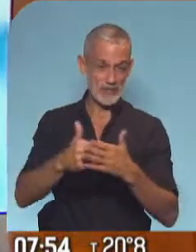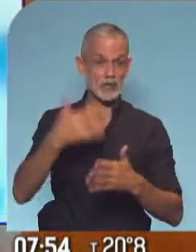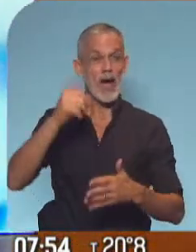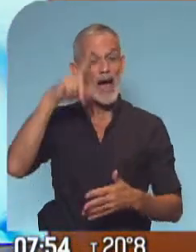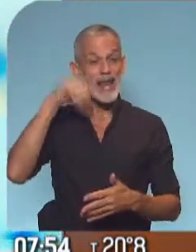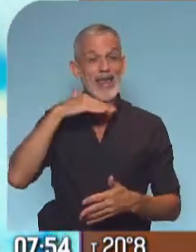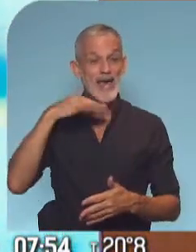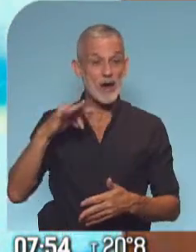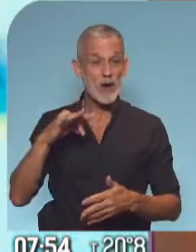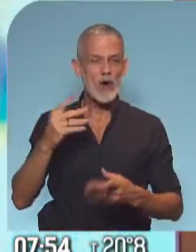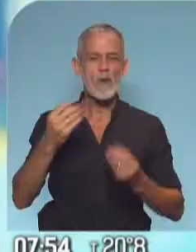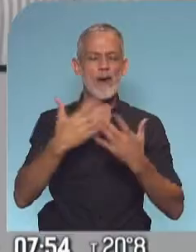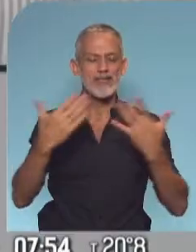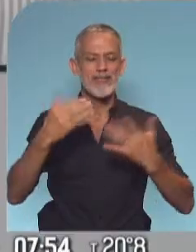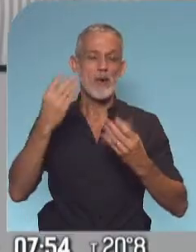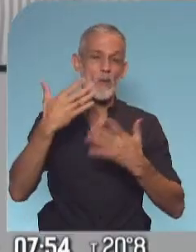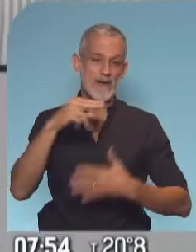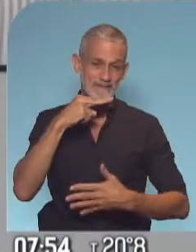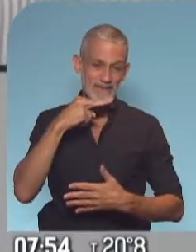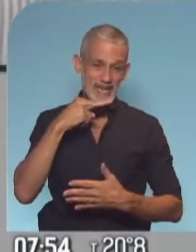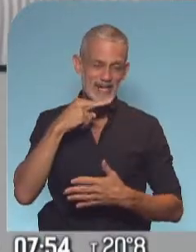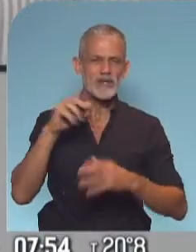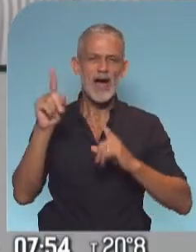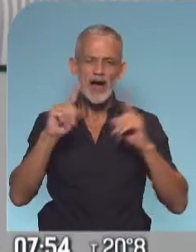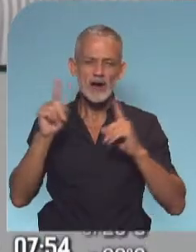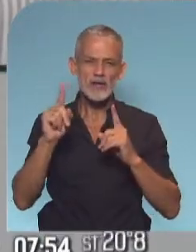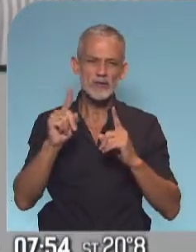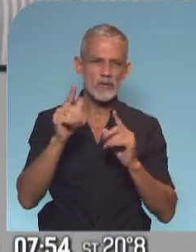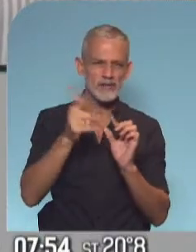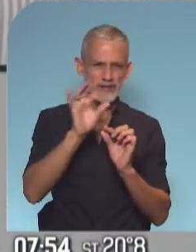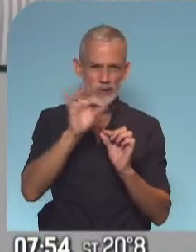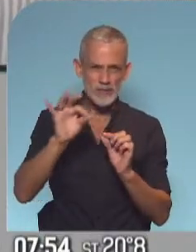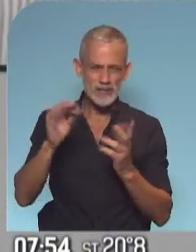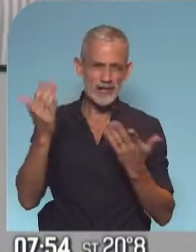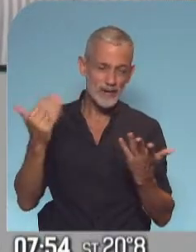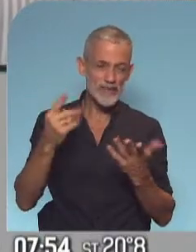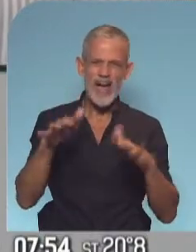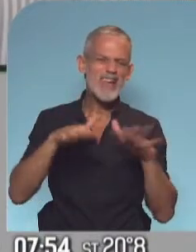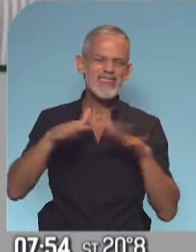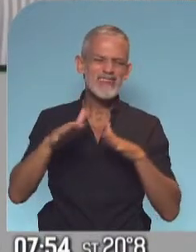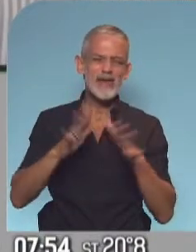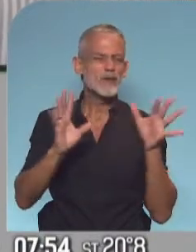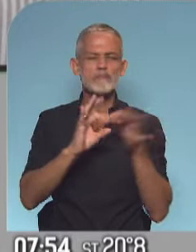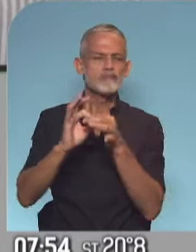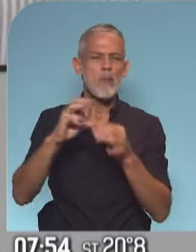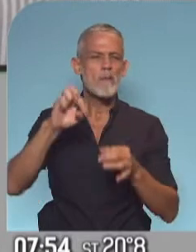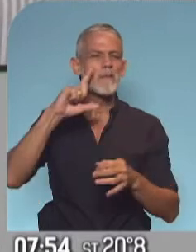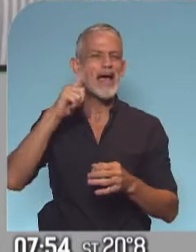Herrera. Muy buen día, muy buen viernes y con algunas de las actividades vinculadas precisamente con el recuerdo de Astor